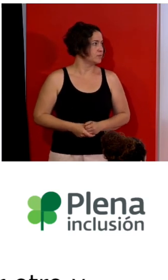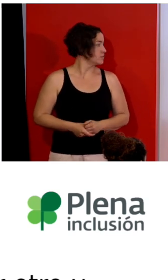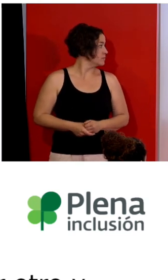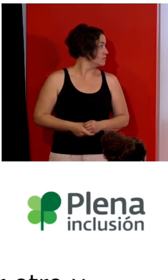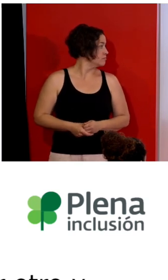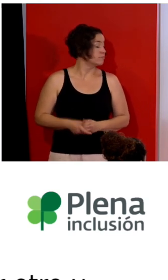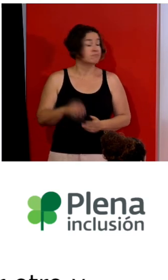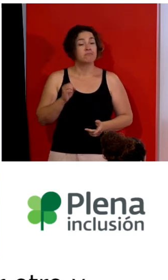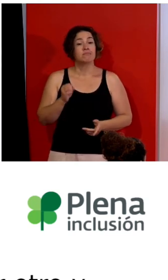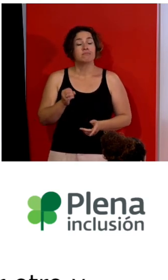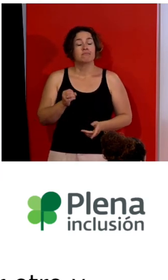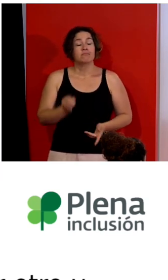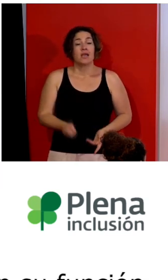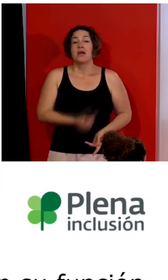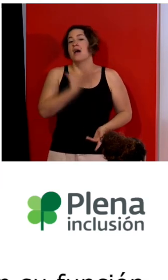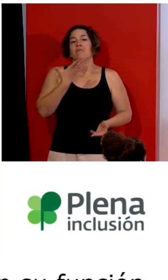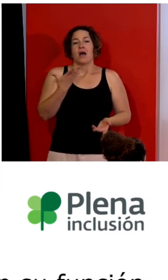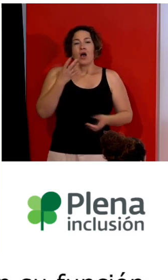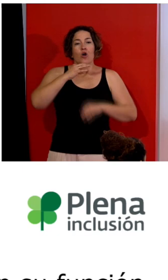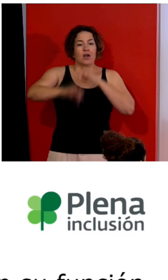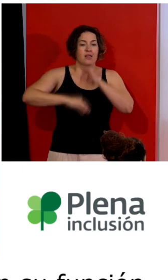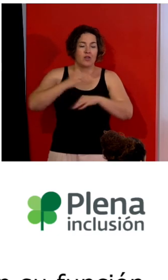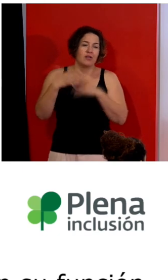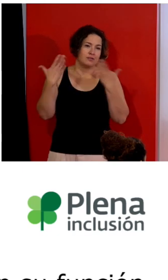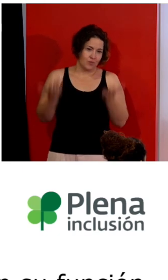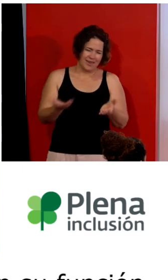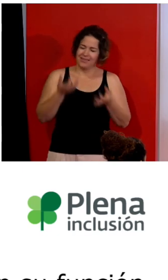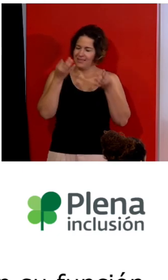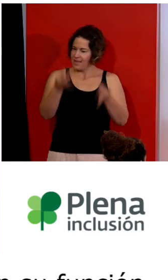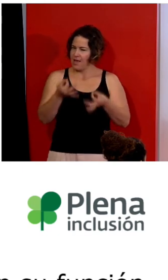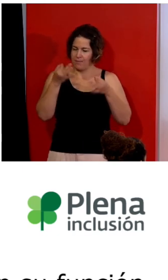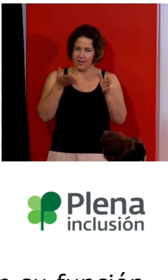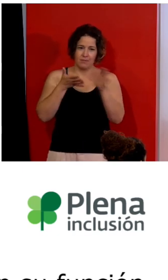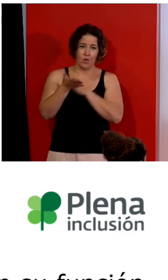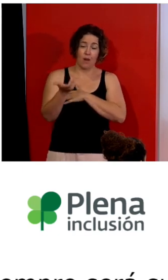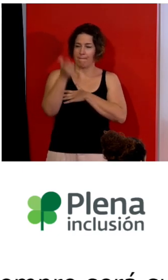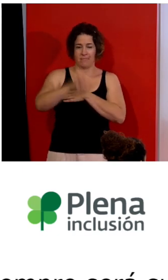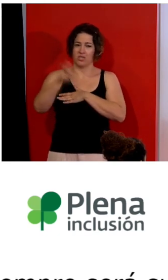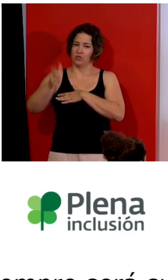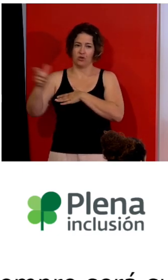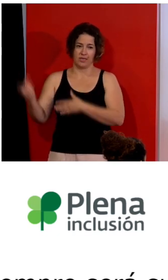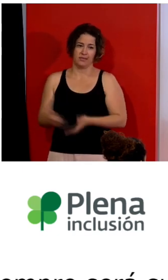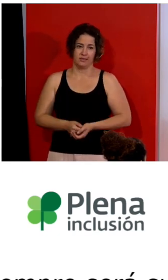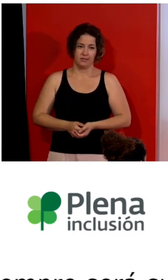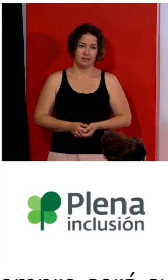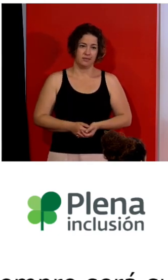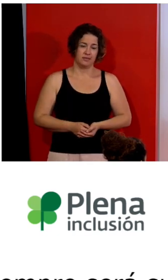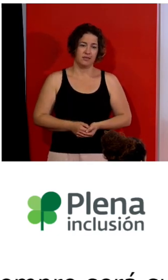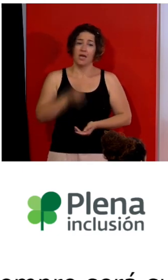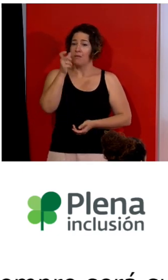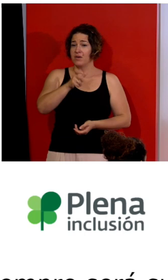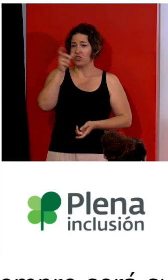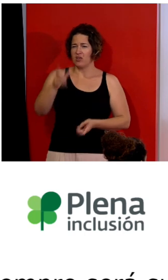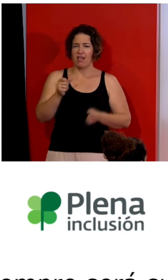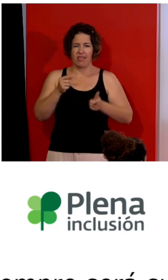El alma de las organizaciones es y siempre será su capital humano, las personas que le dan